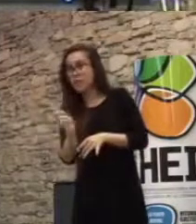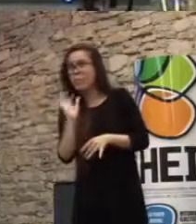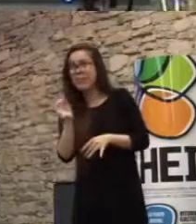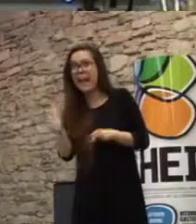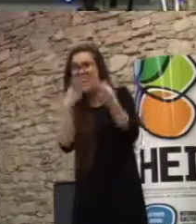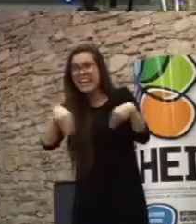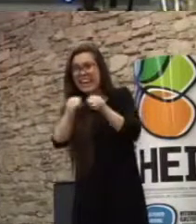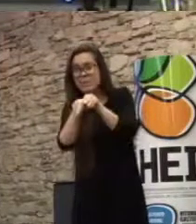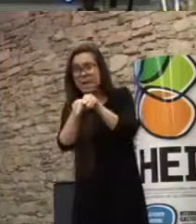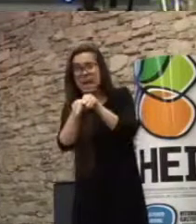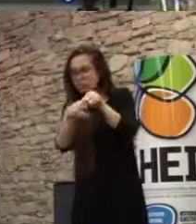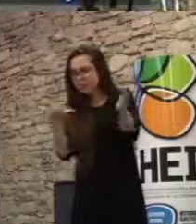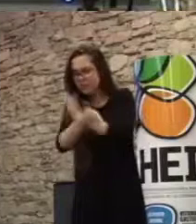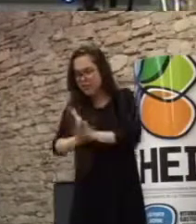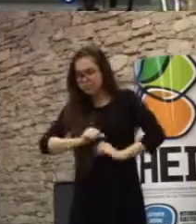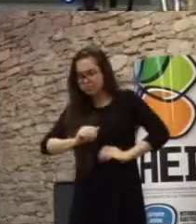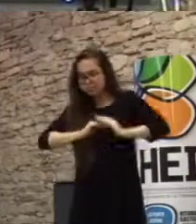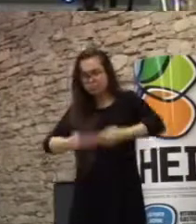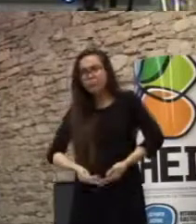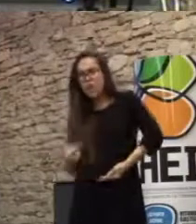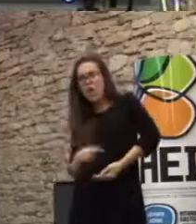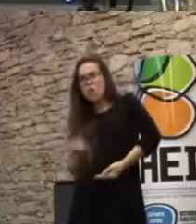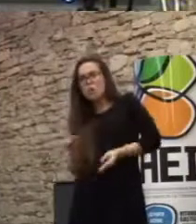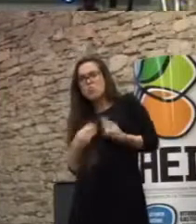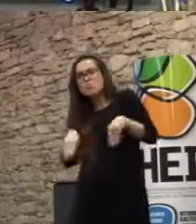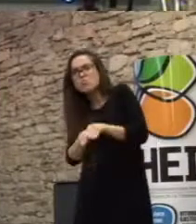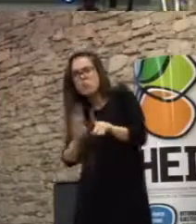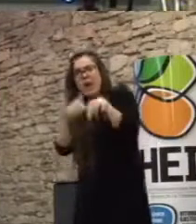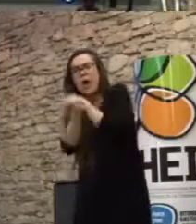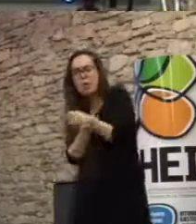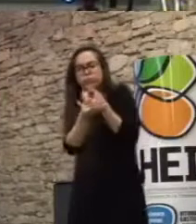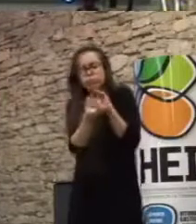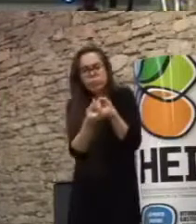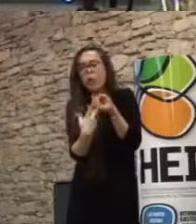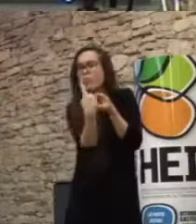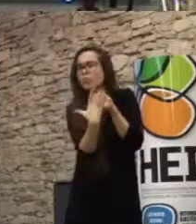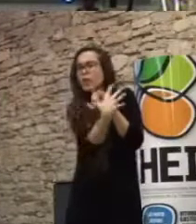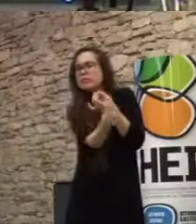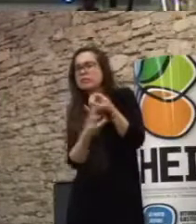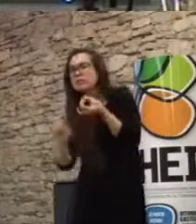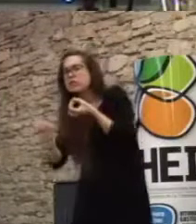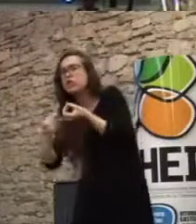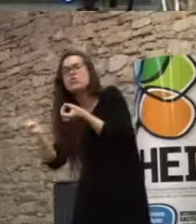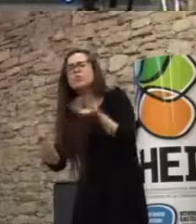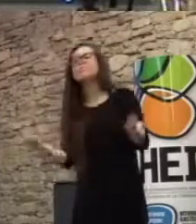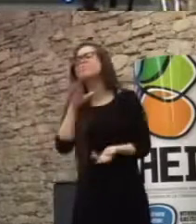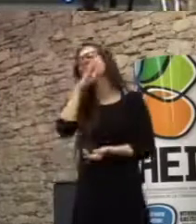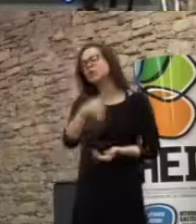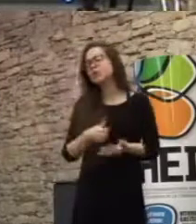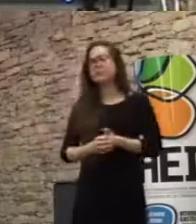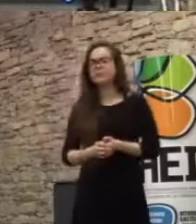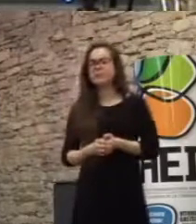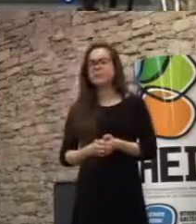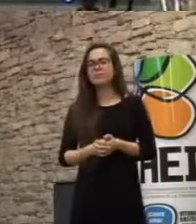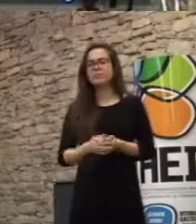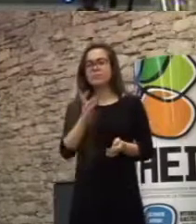o mellizos o sea ya más iguales no pueden ser y sin embargo si le hablas de igual de la misma forma no te va a entender por qué ocurre esto pues ahora imagínate